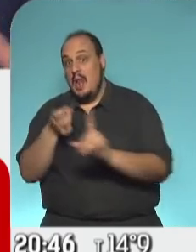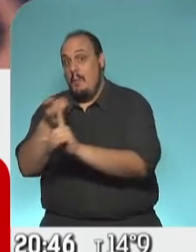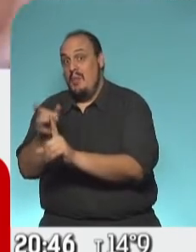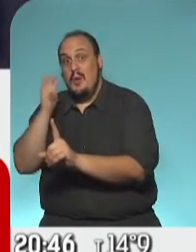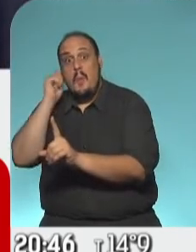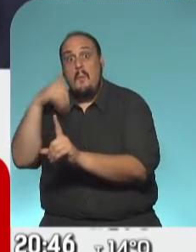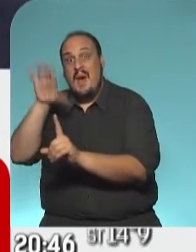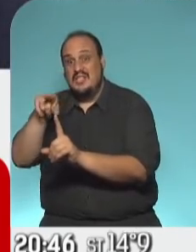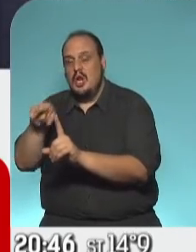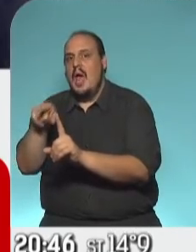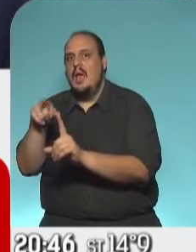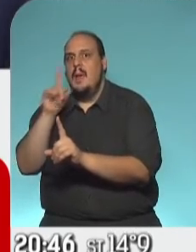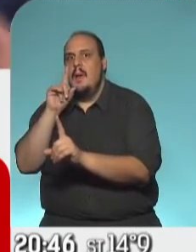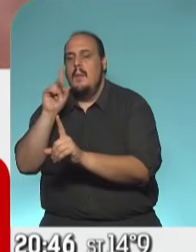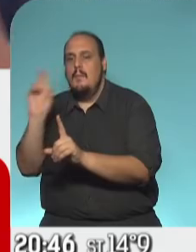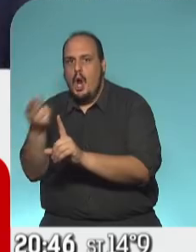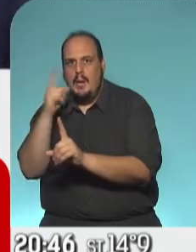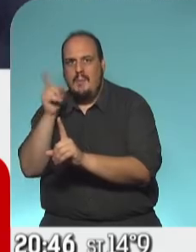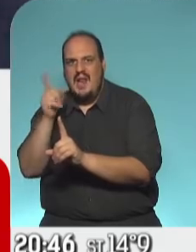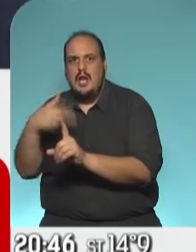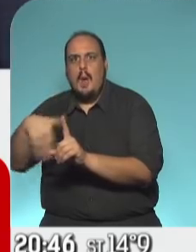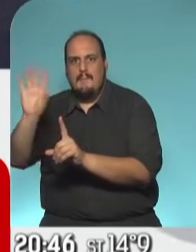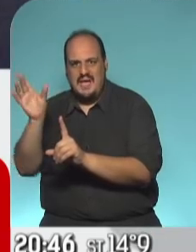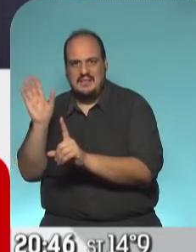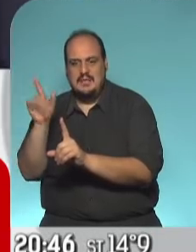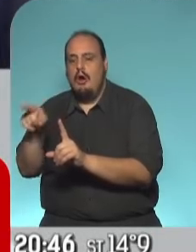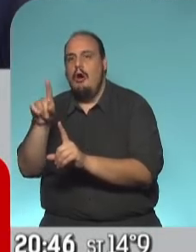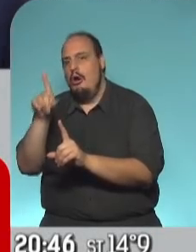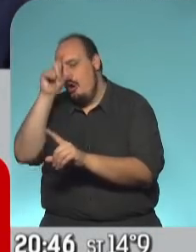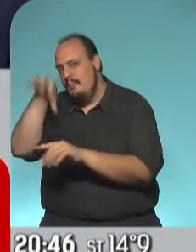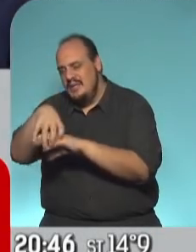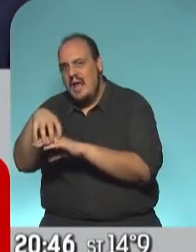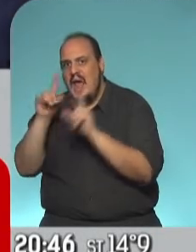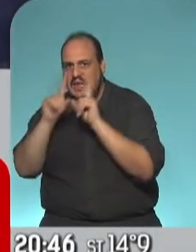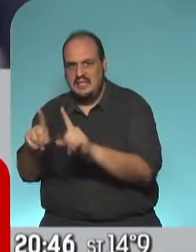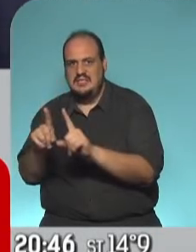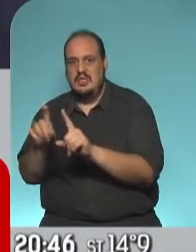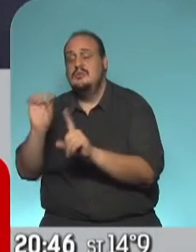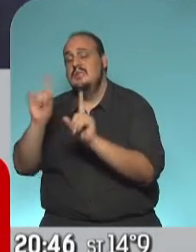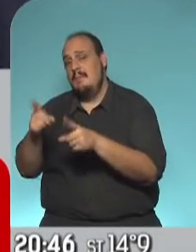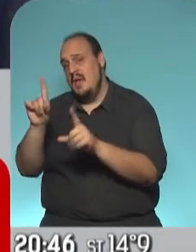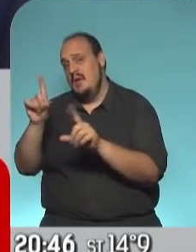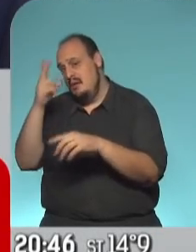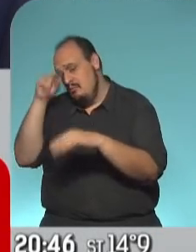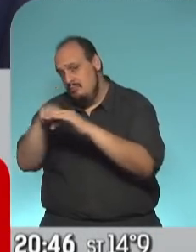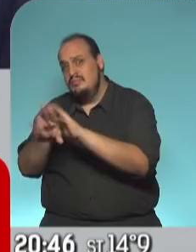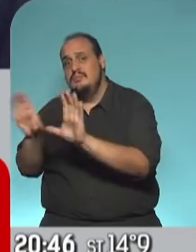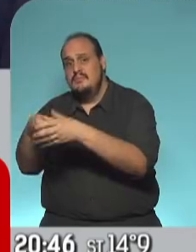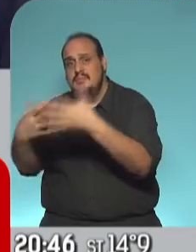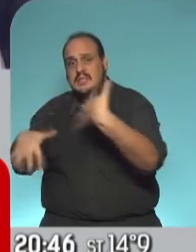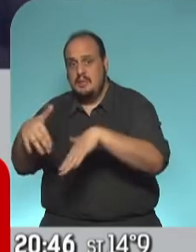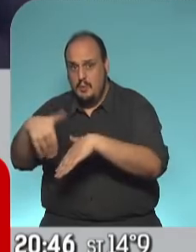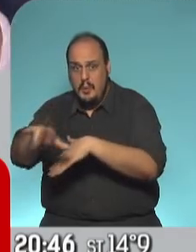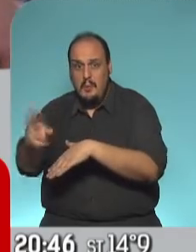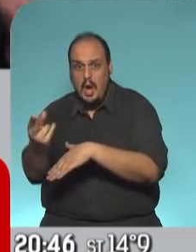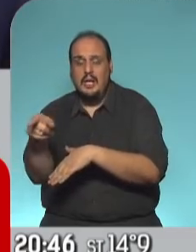de riesgo, tiene mayor posibilidad de requerir cuidados críticos y una terapia intensiva y tener un desenlace fatal,